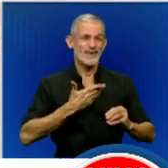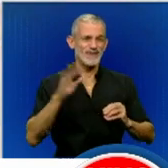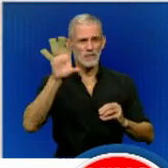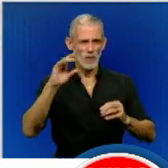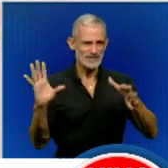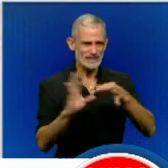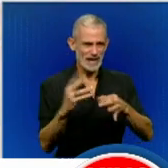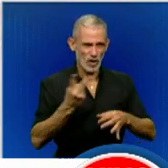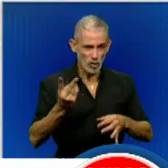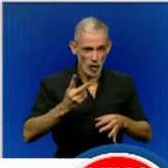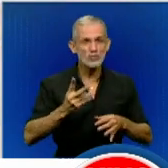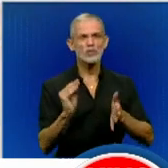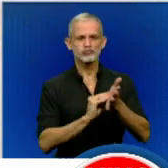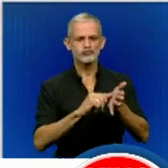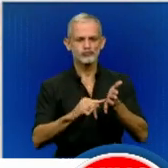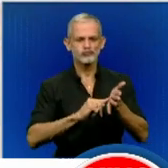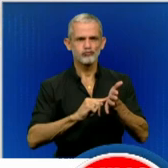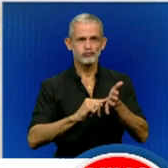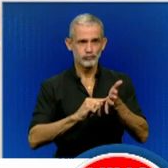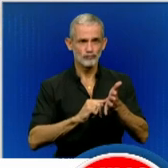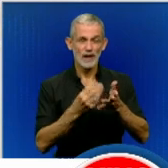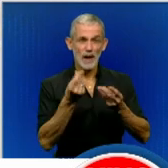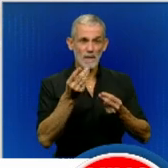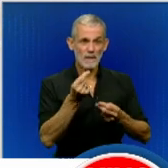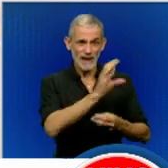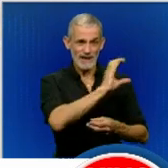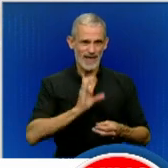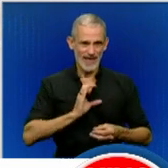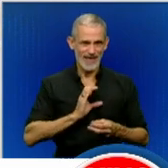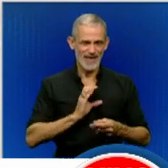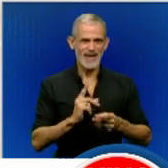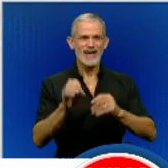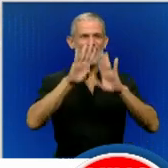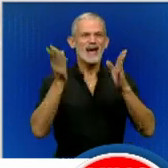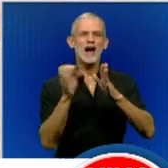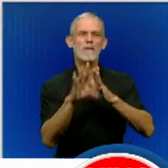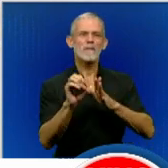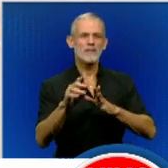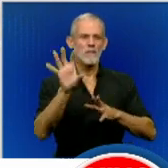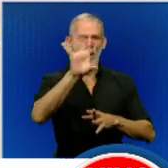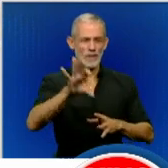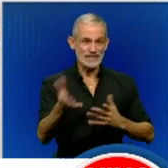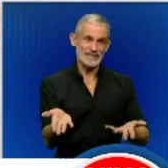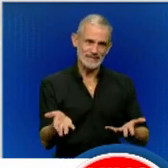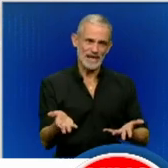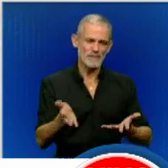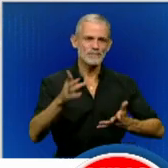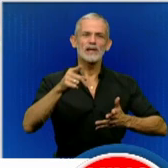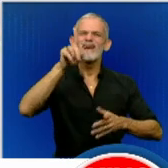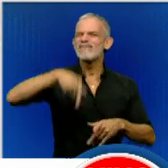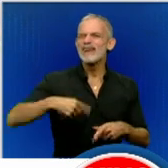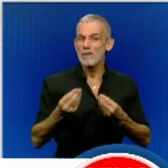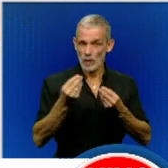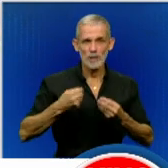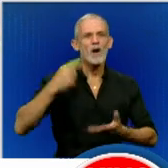la posibilidad de que eso esos fondos éste ingresen al tesoro provincial y esa es la consecuencia de haber